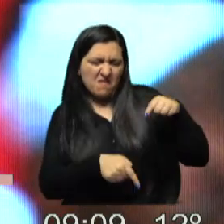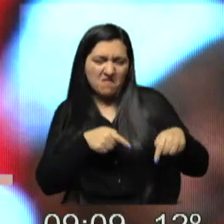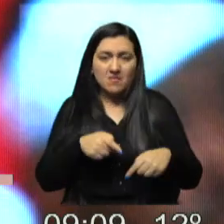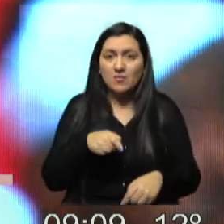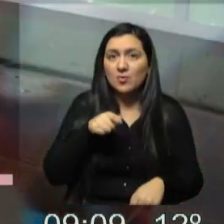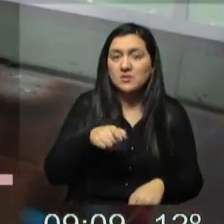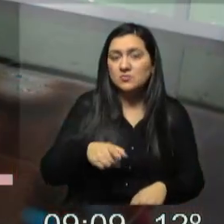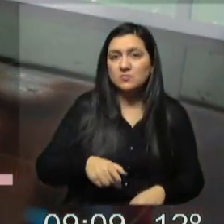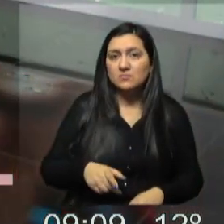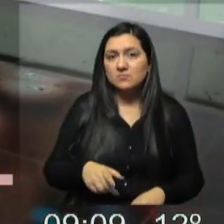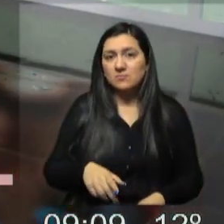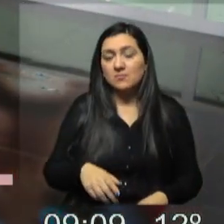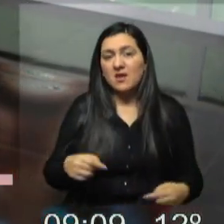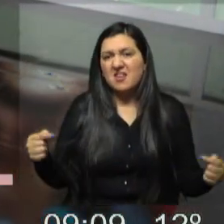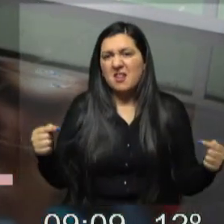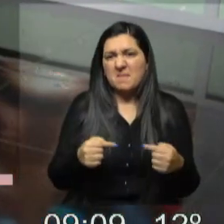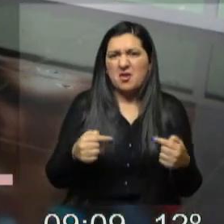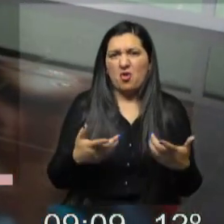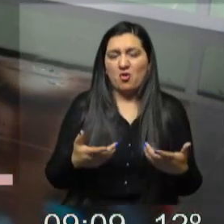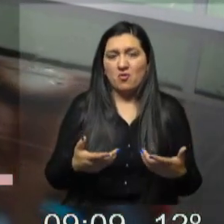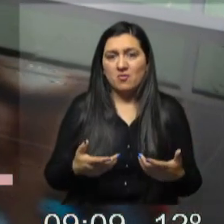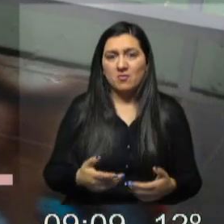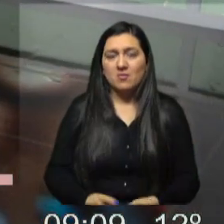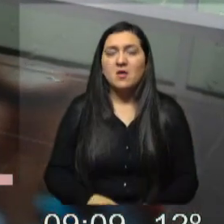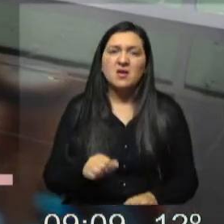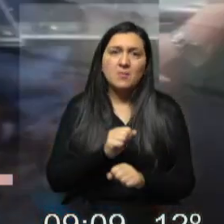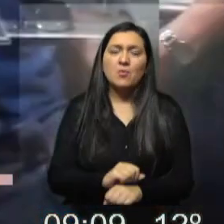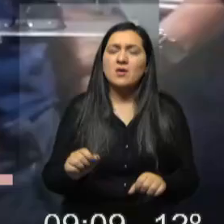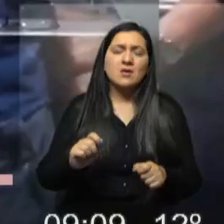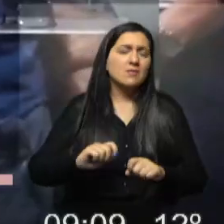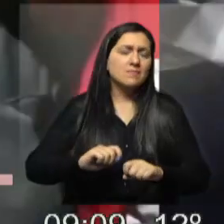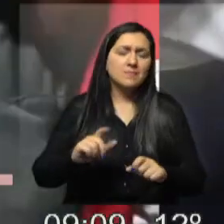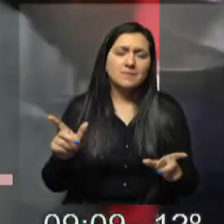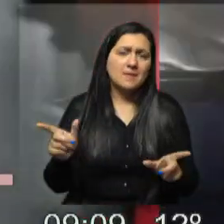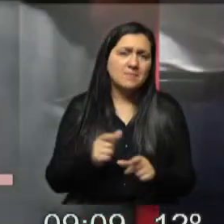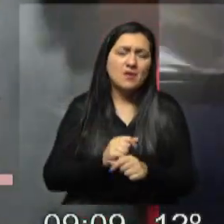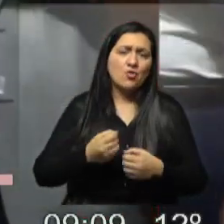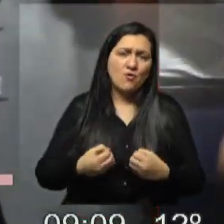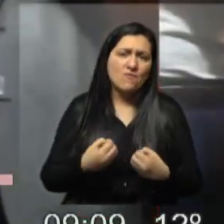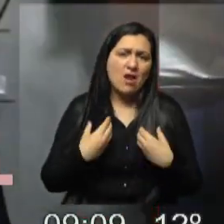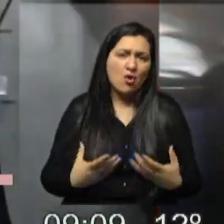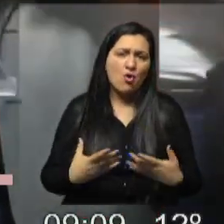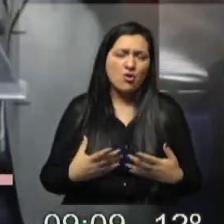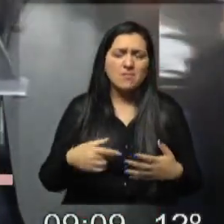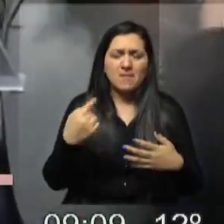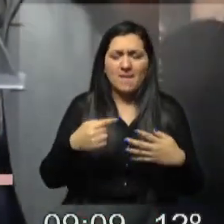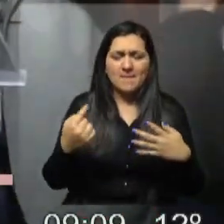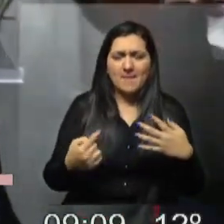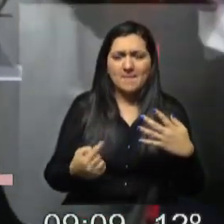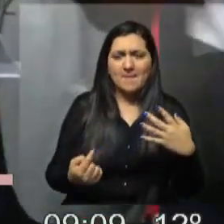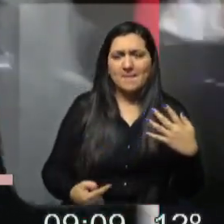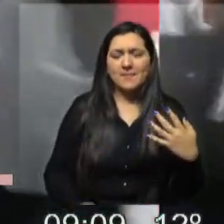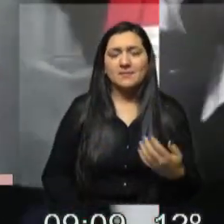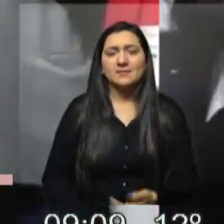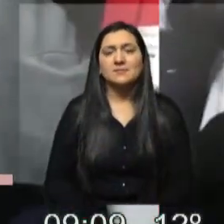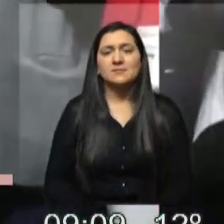forma puede disgregarme, puede deshacer los valores nacionales, puede deshacer esas cosas, estos valores que